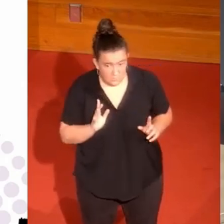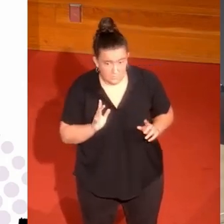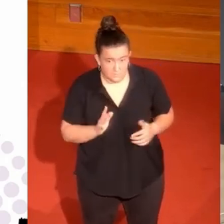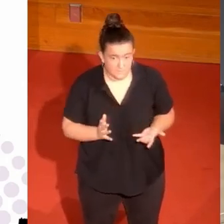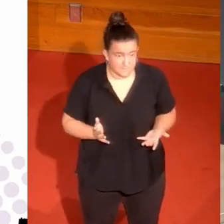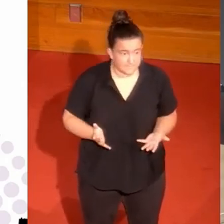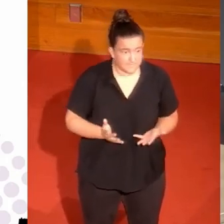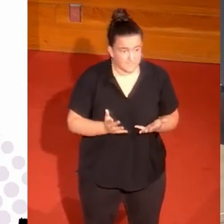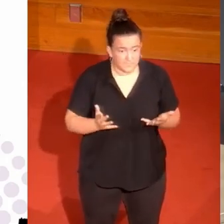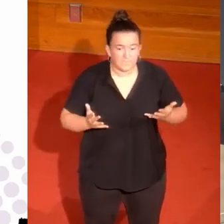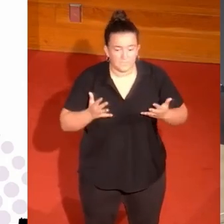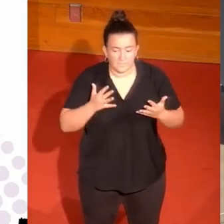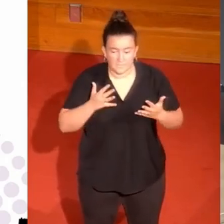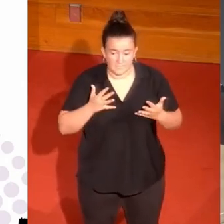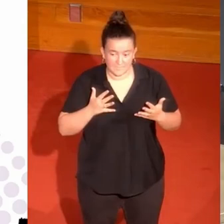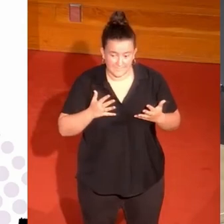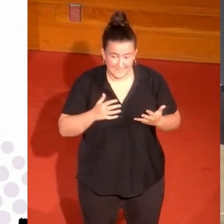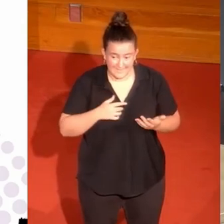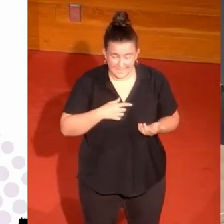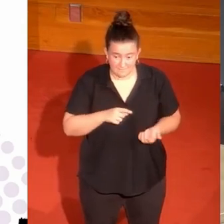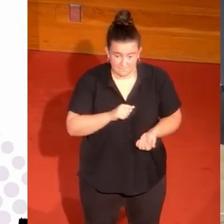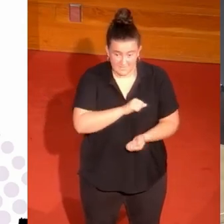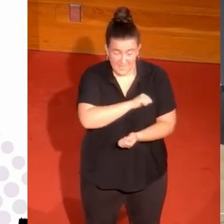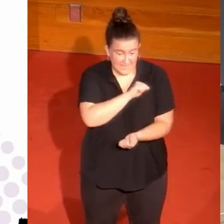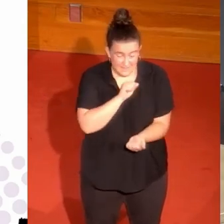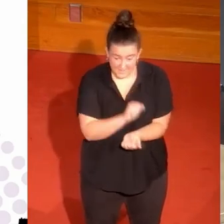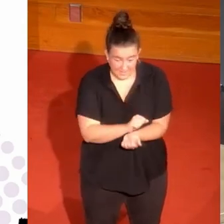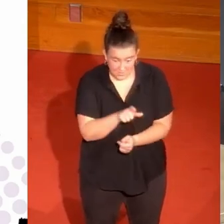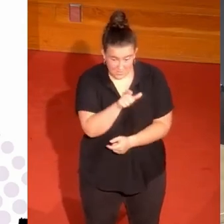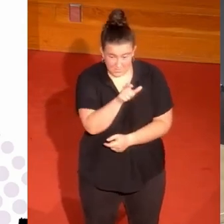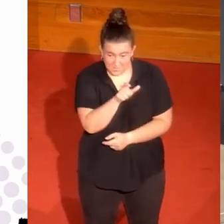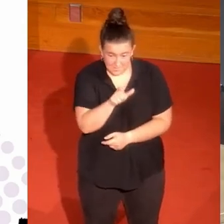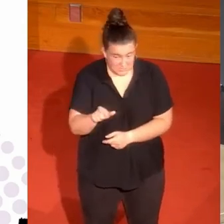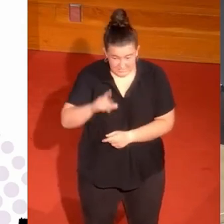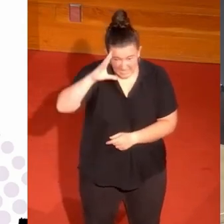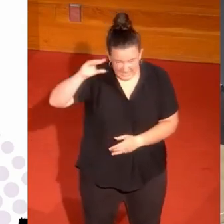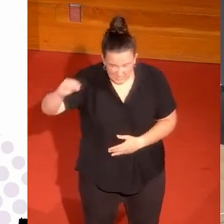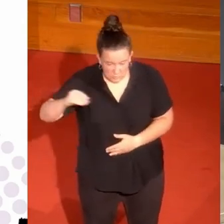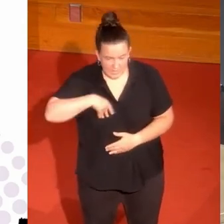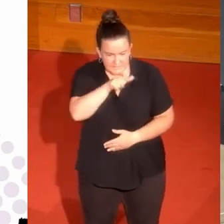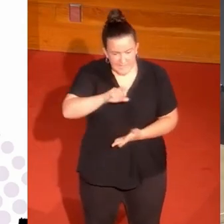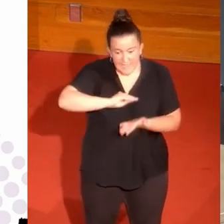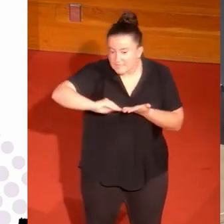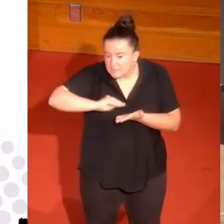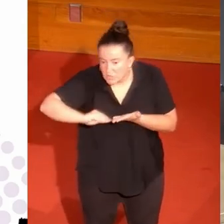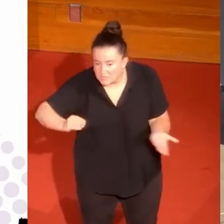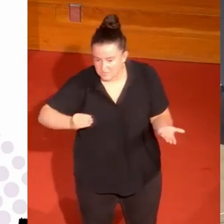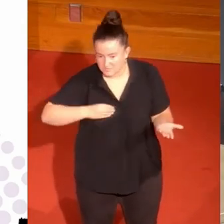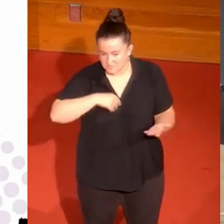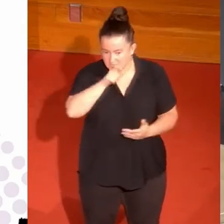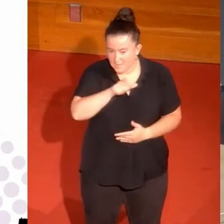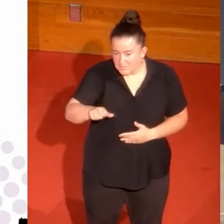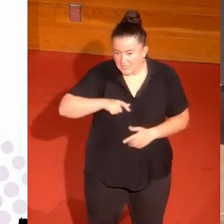ha se ha encarcelado pero pues a intelectuales a escritores a a a a cineastas